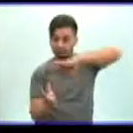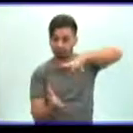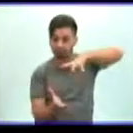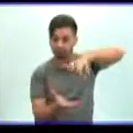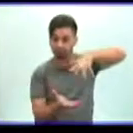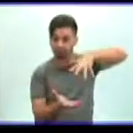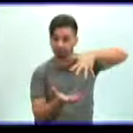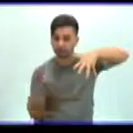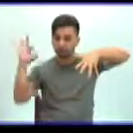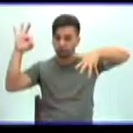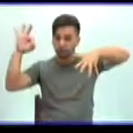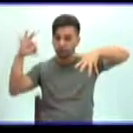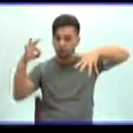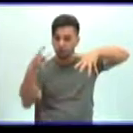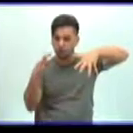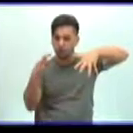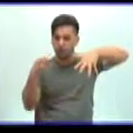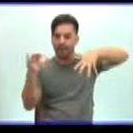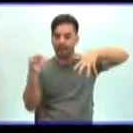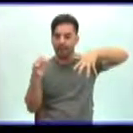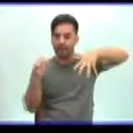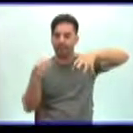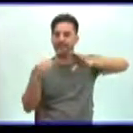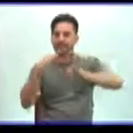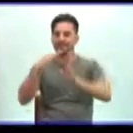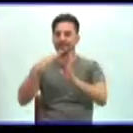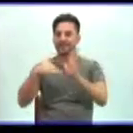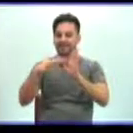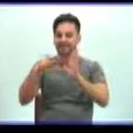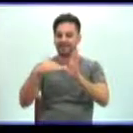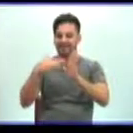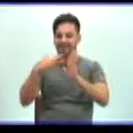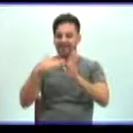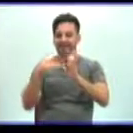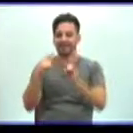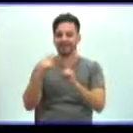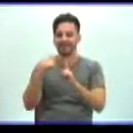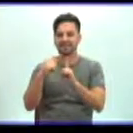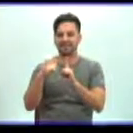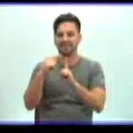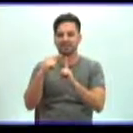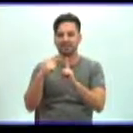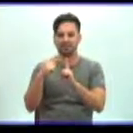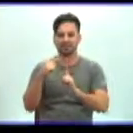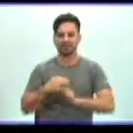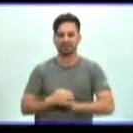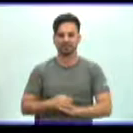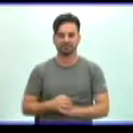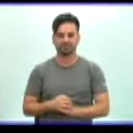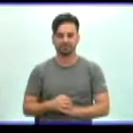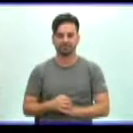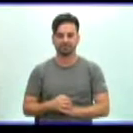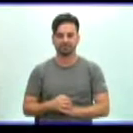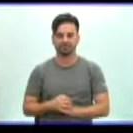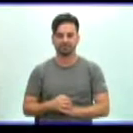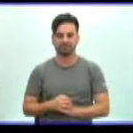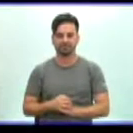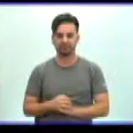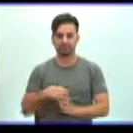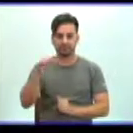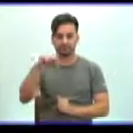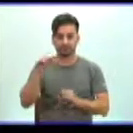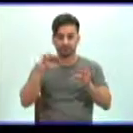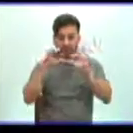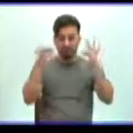determina las variaciones de la temperatura. Bueno, fíjense que la flecha nos indica que en la medida que nos alejamos del